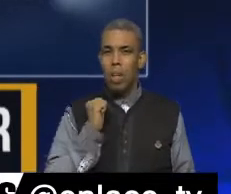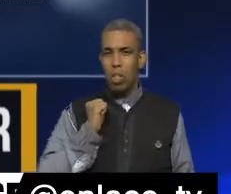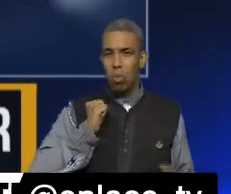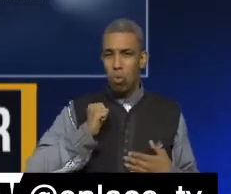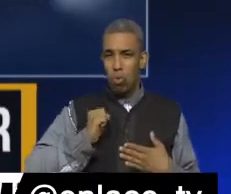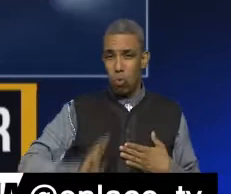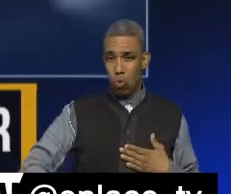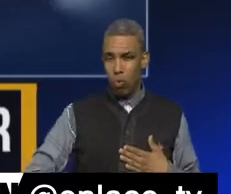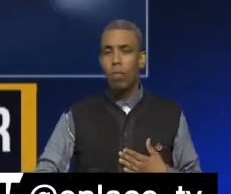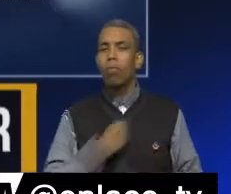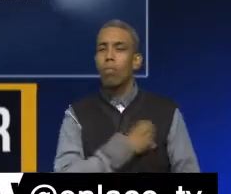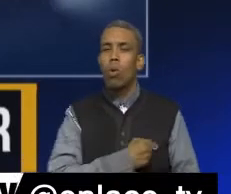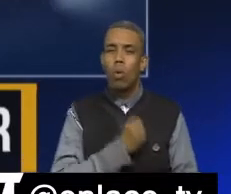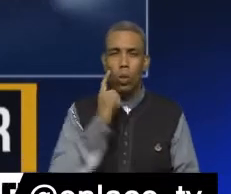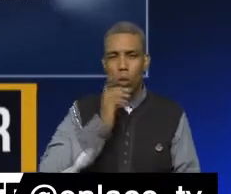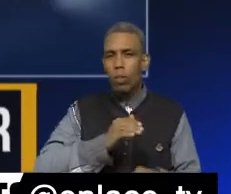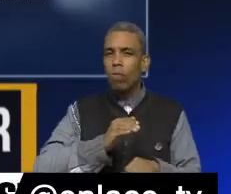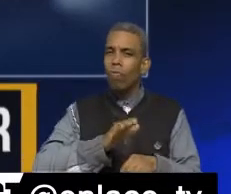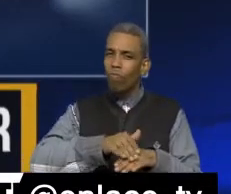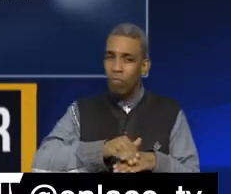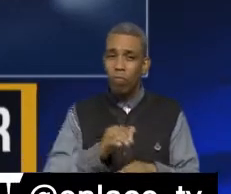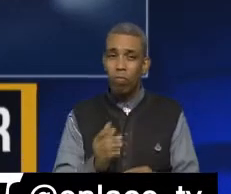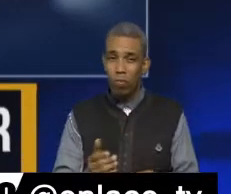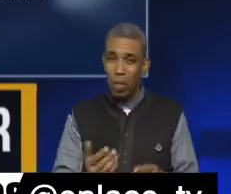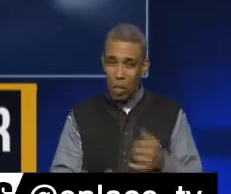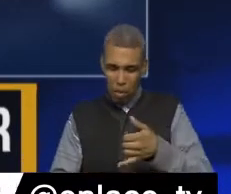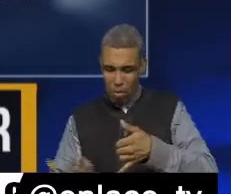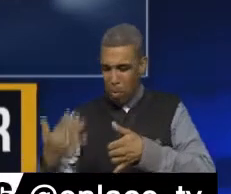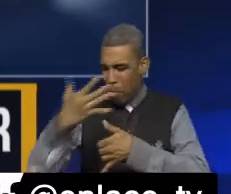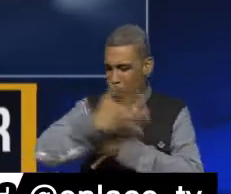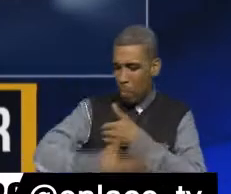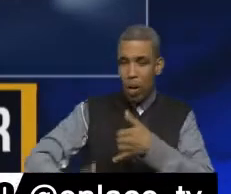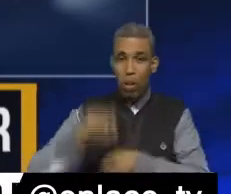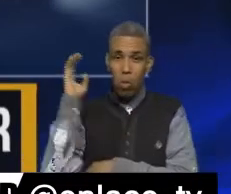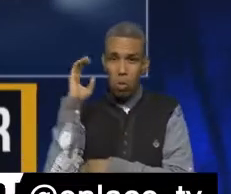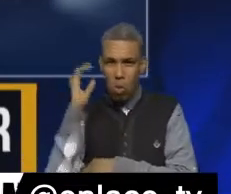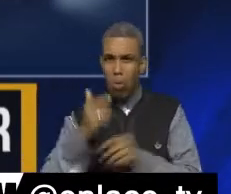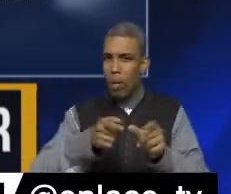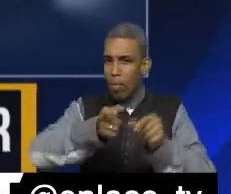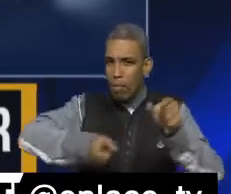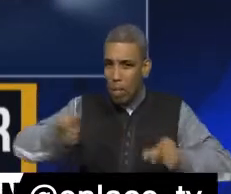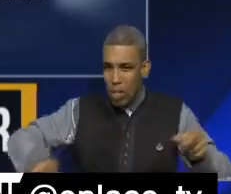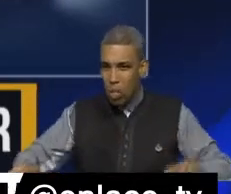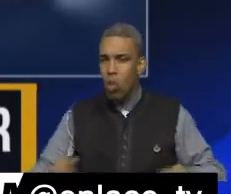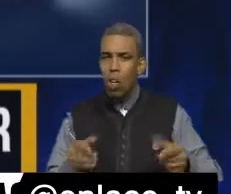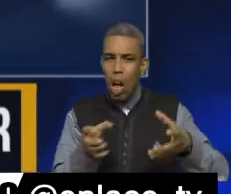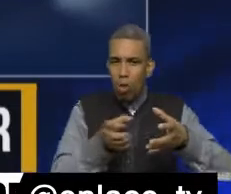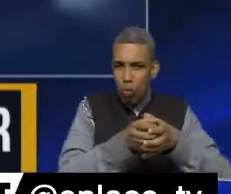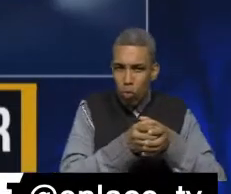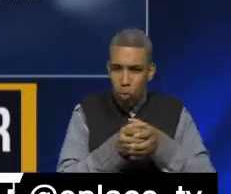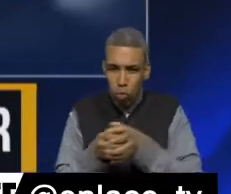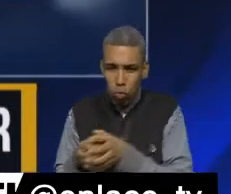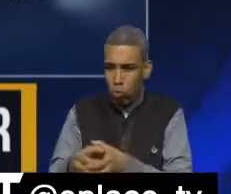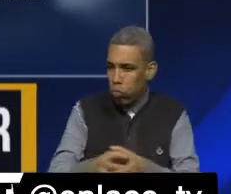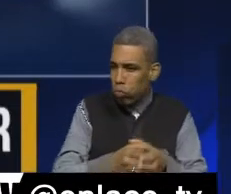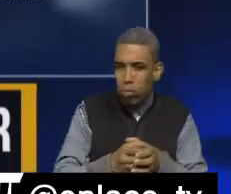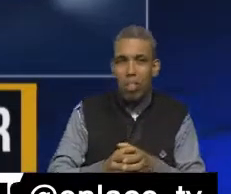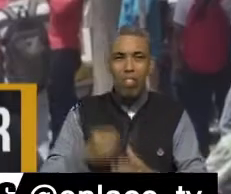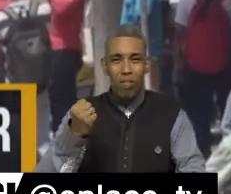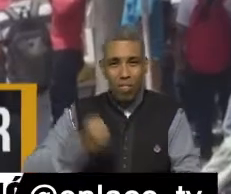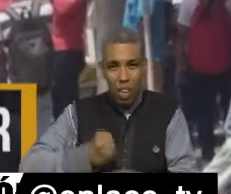a todos los procesos de movilización, de paro, de protesta que están llevando a nivel nacional. Esto es un proceso de articulación a nivel de todo el